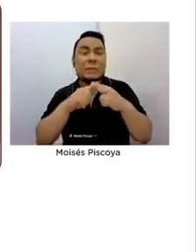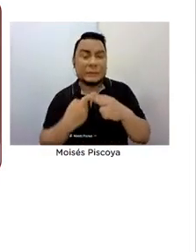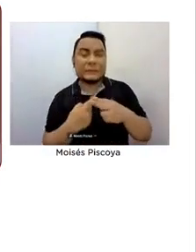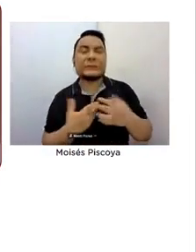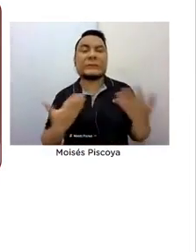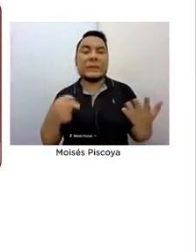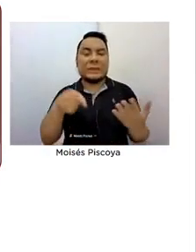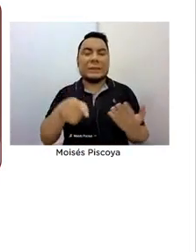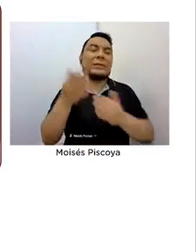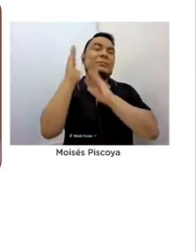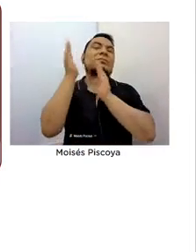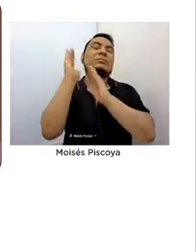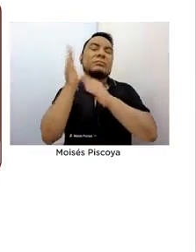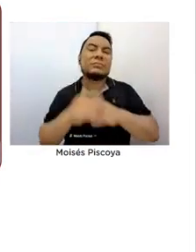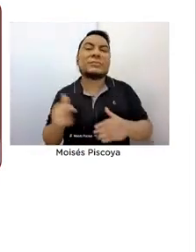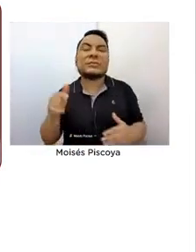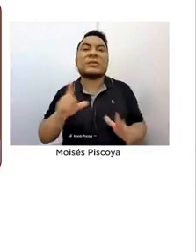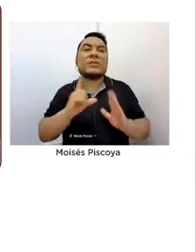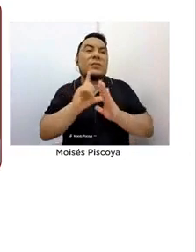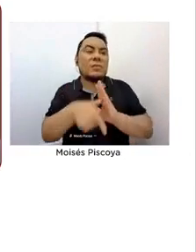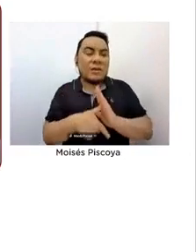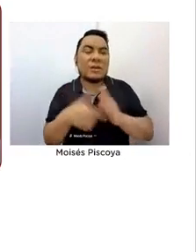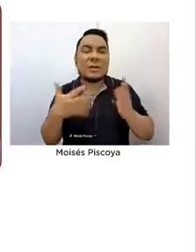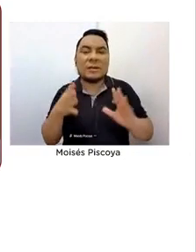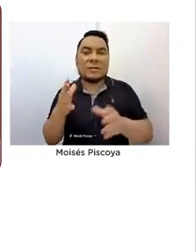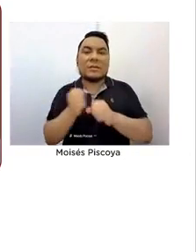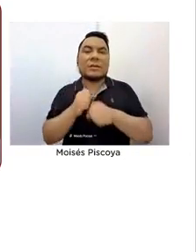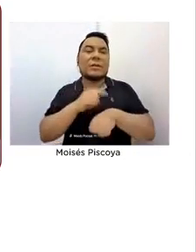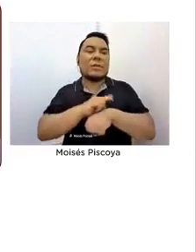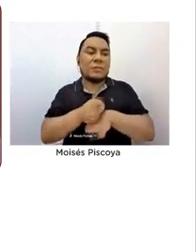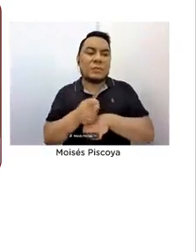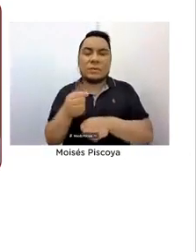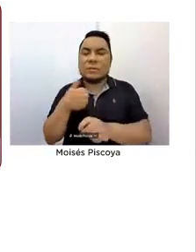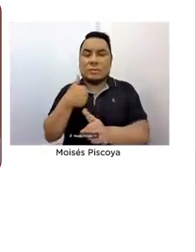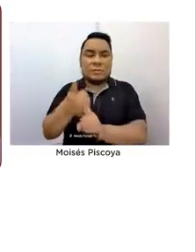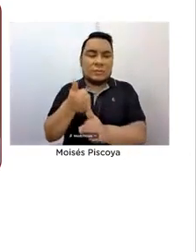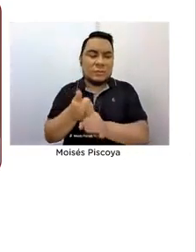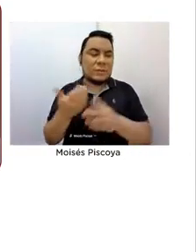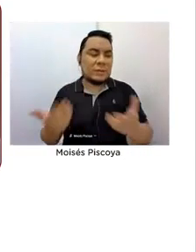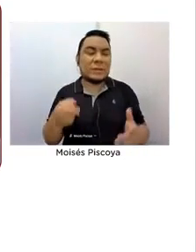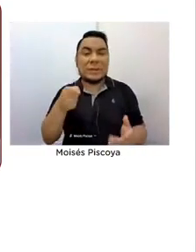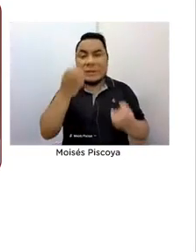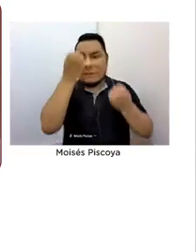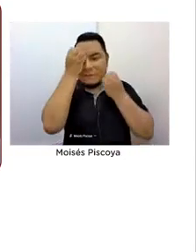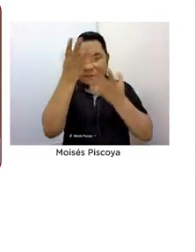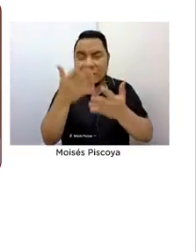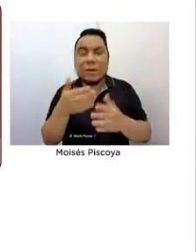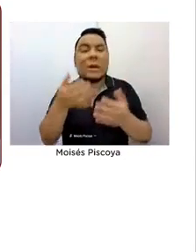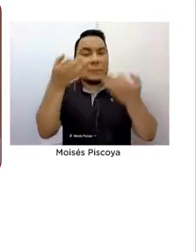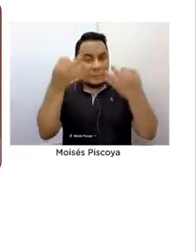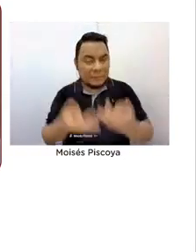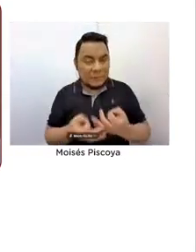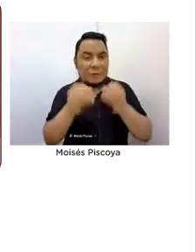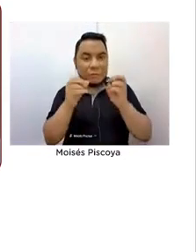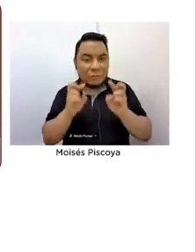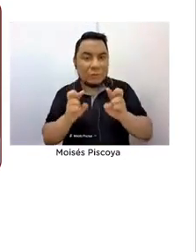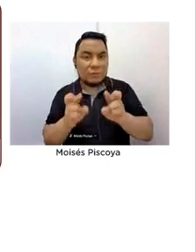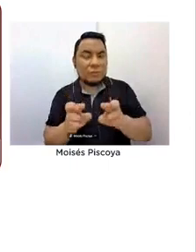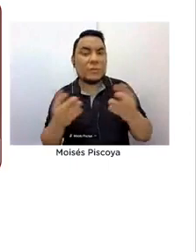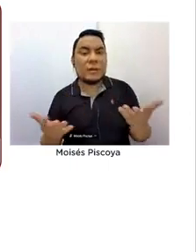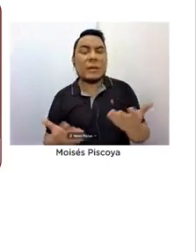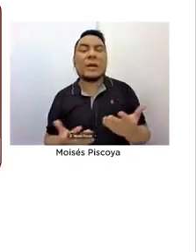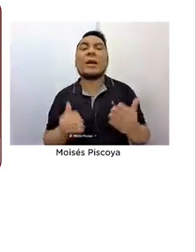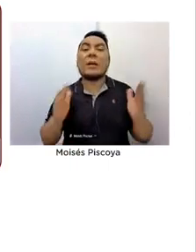esta exposición para luego tomar los minutos que me va a corresponder, es que la información correcta y oportuna